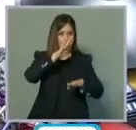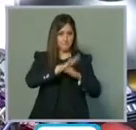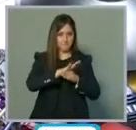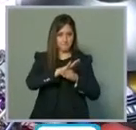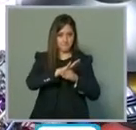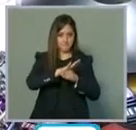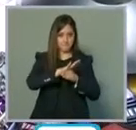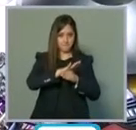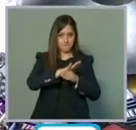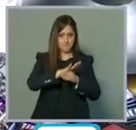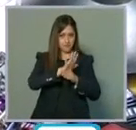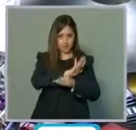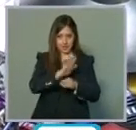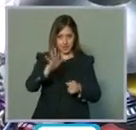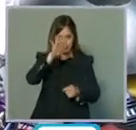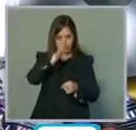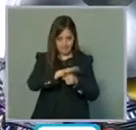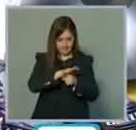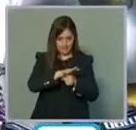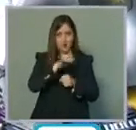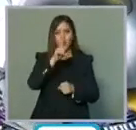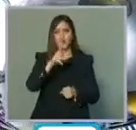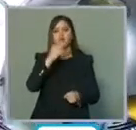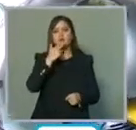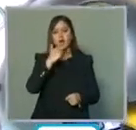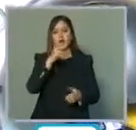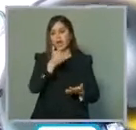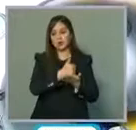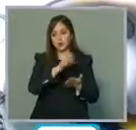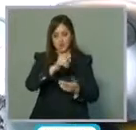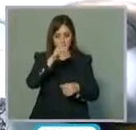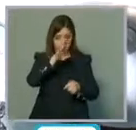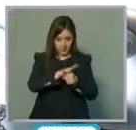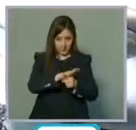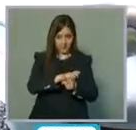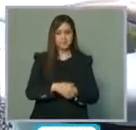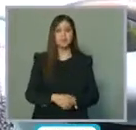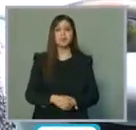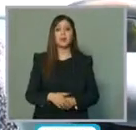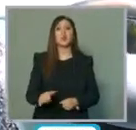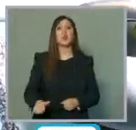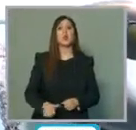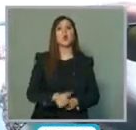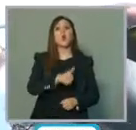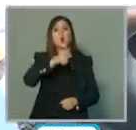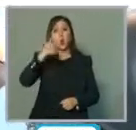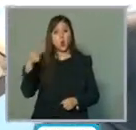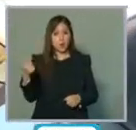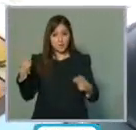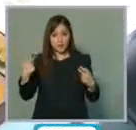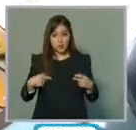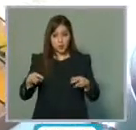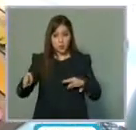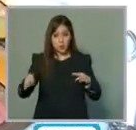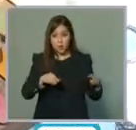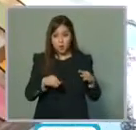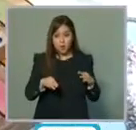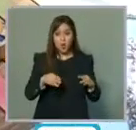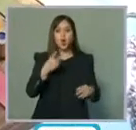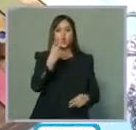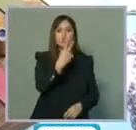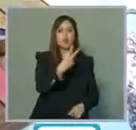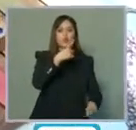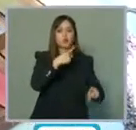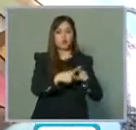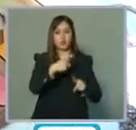una de sus fichas. Vamos a pensar que él usa fichas de color rojo, azul. Y luego el siguiente jugador solo puede mover una ficha, ahí ya es 2 por